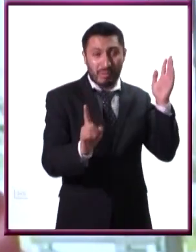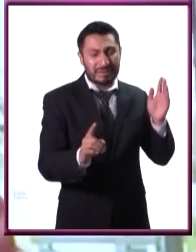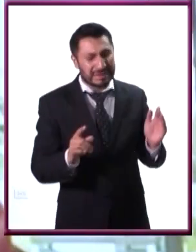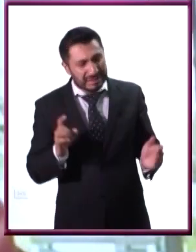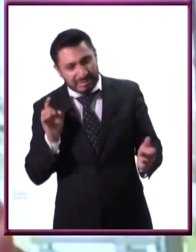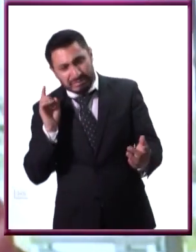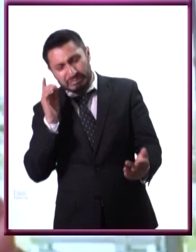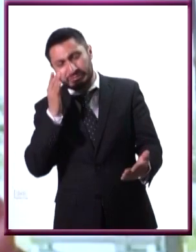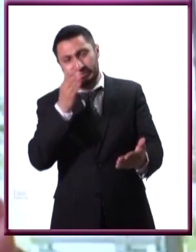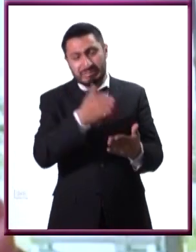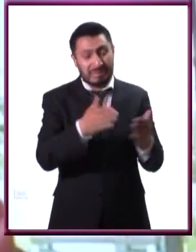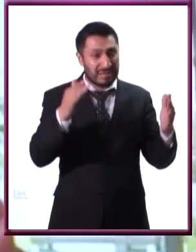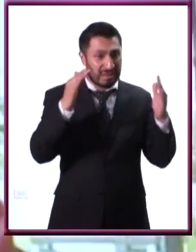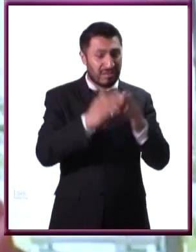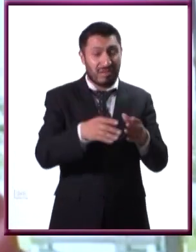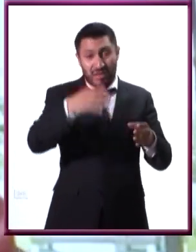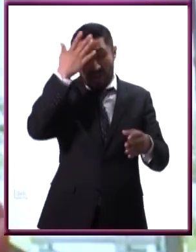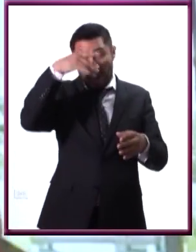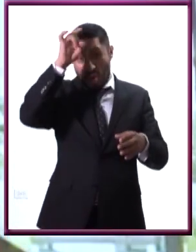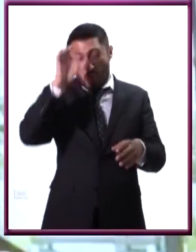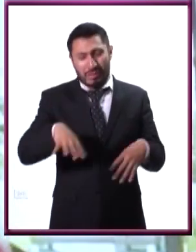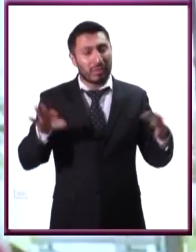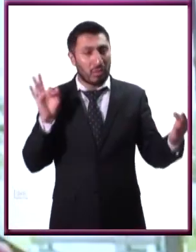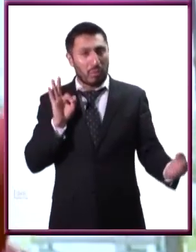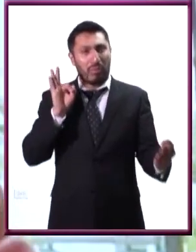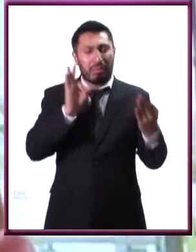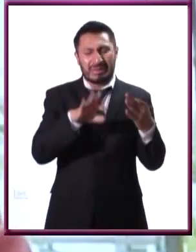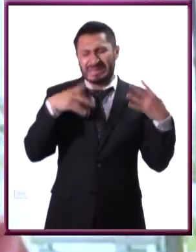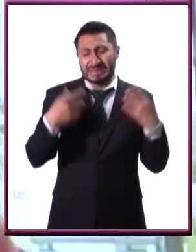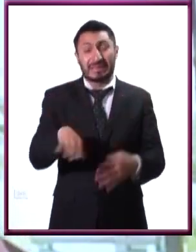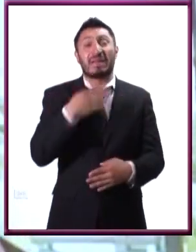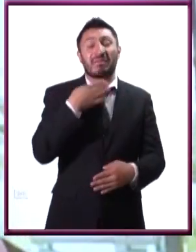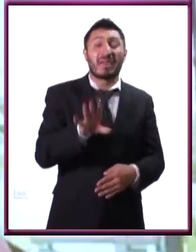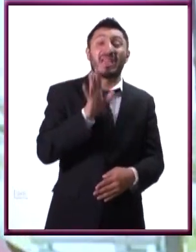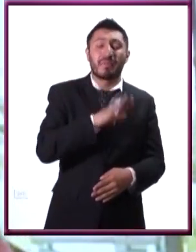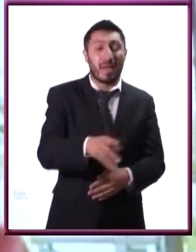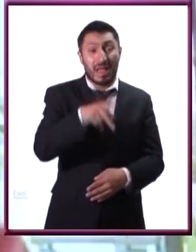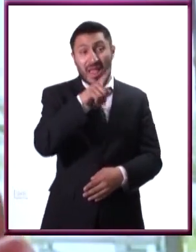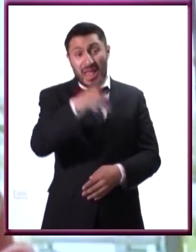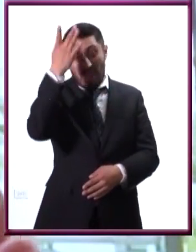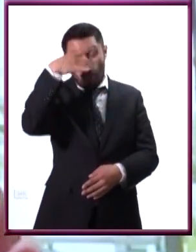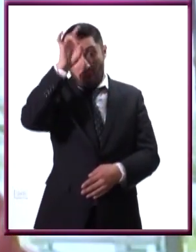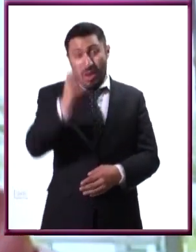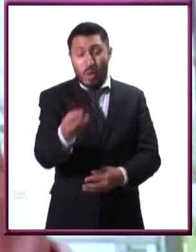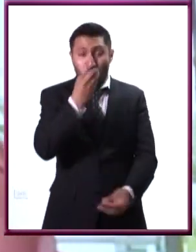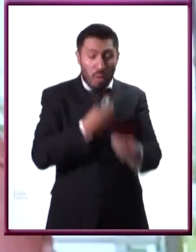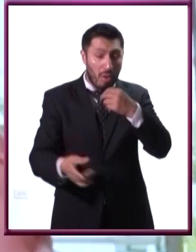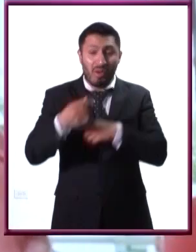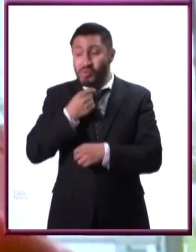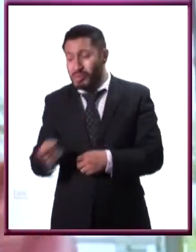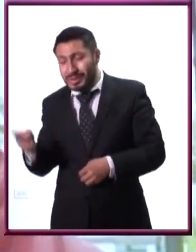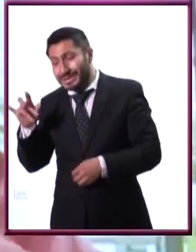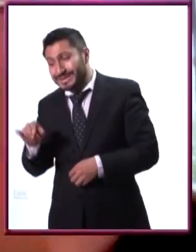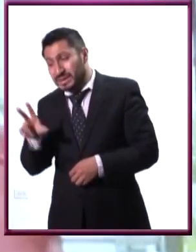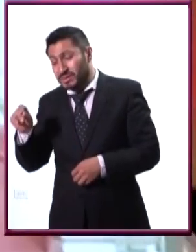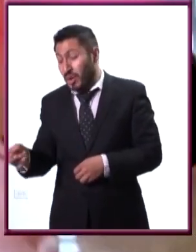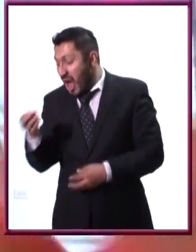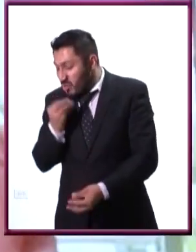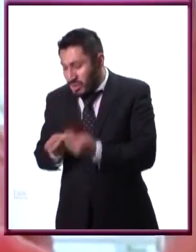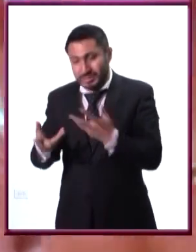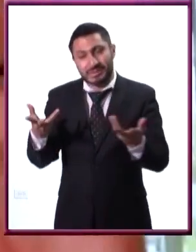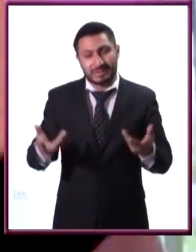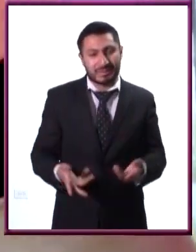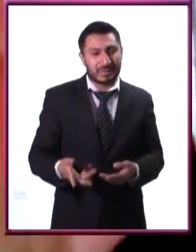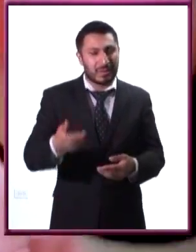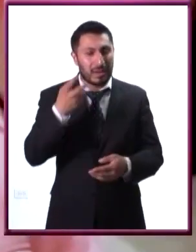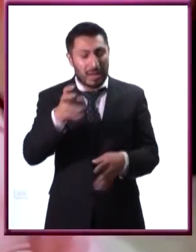una bruja, etcétera, y que estaban confrontando esta idea del bien y del mal, ¿no? Si la bruja se los va a comer o no. Y una idea que no me ha dejado de fascinar